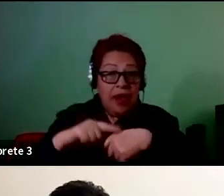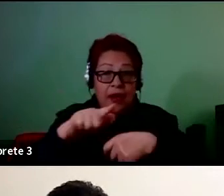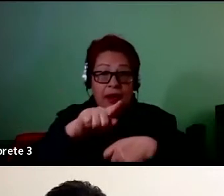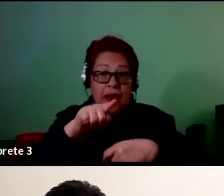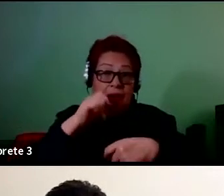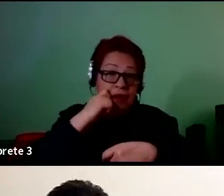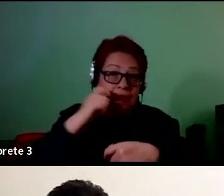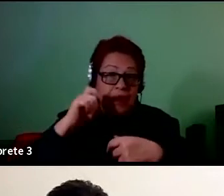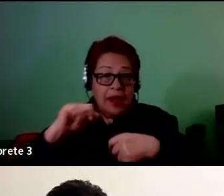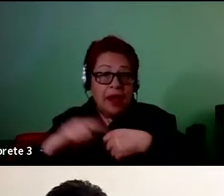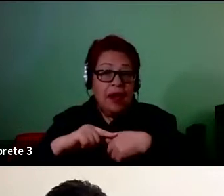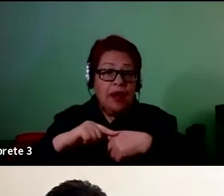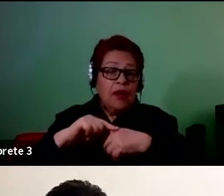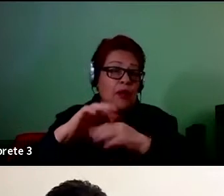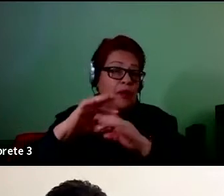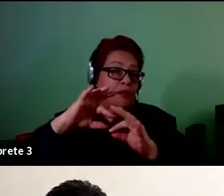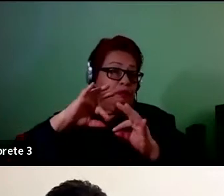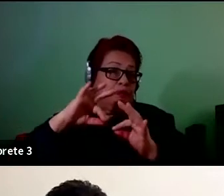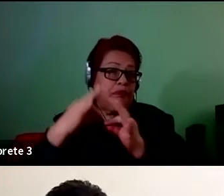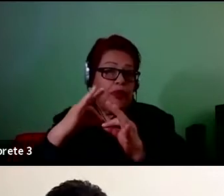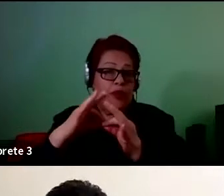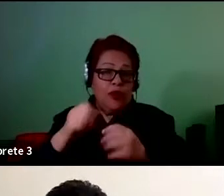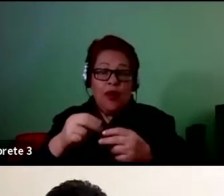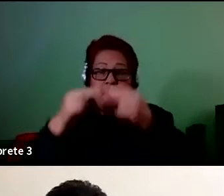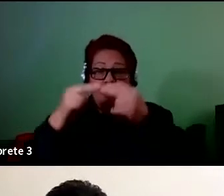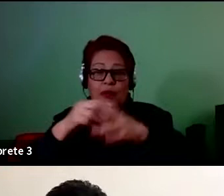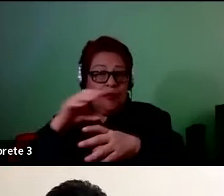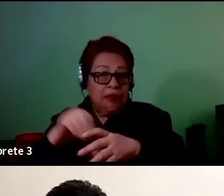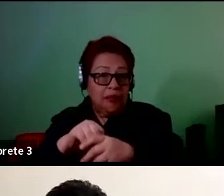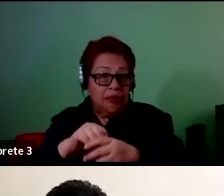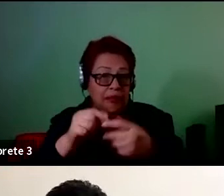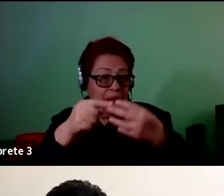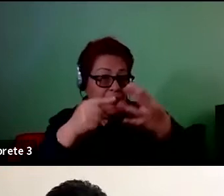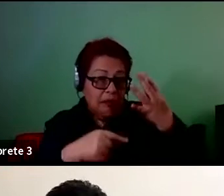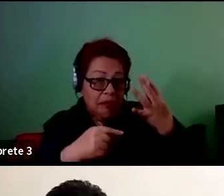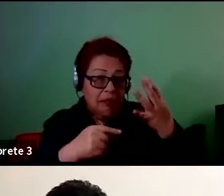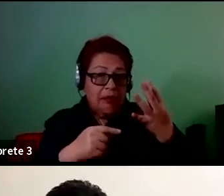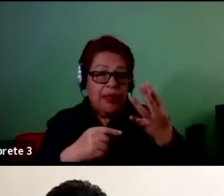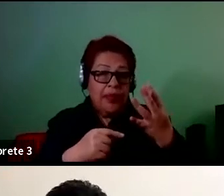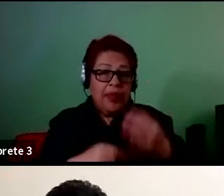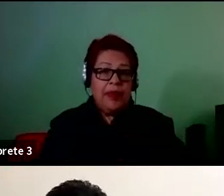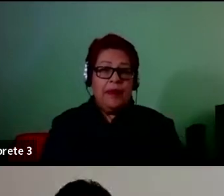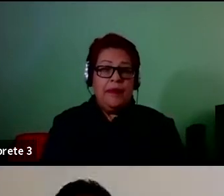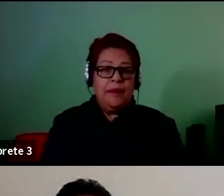diputada desea escribir algún punto o asunto general.